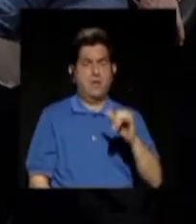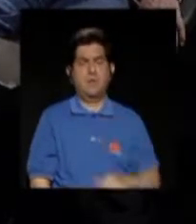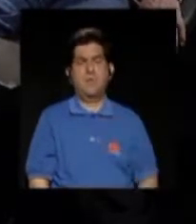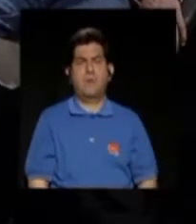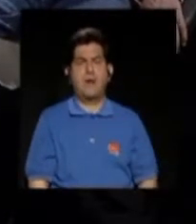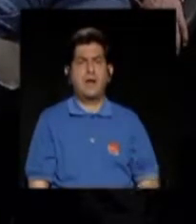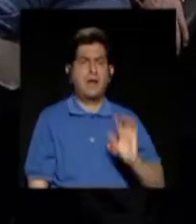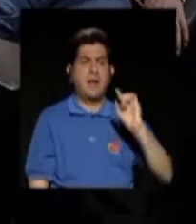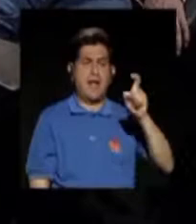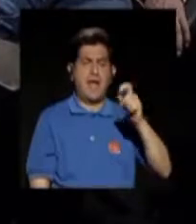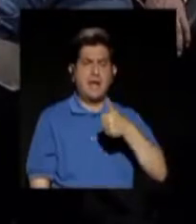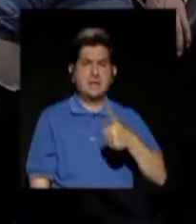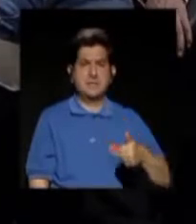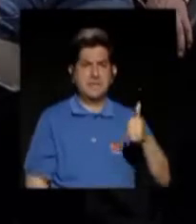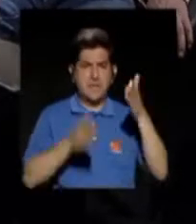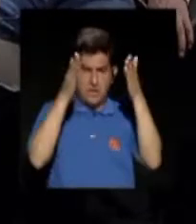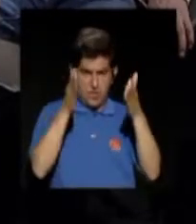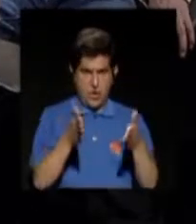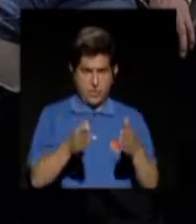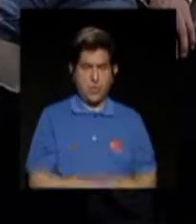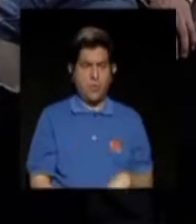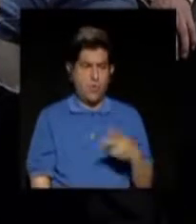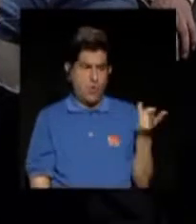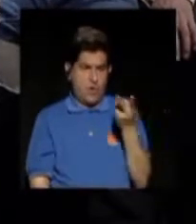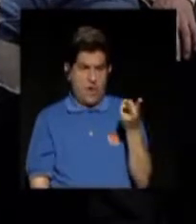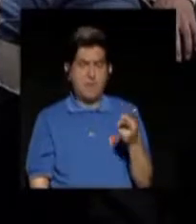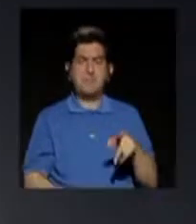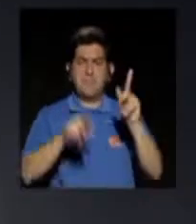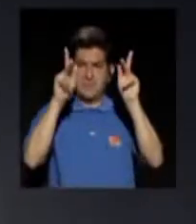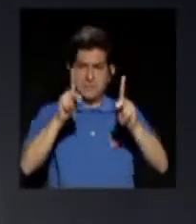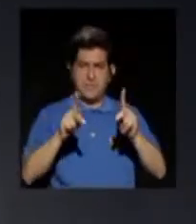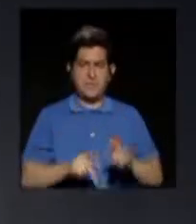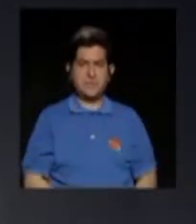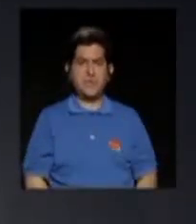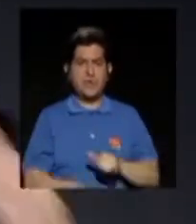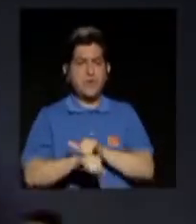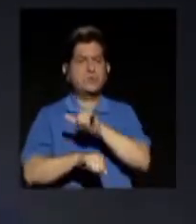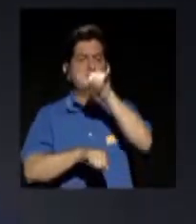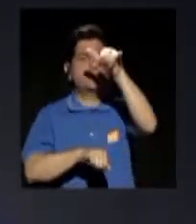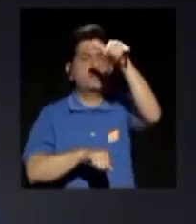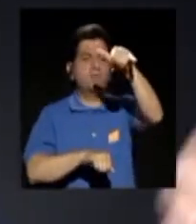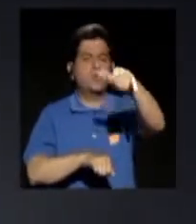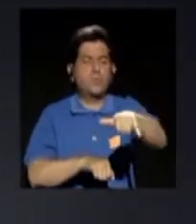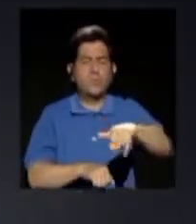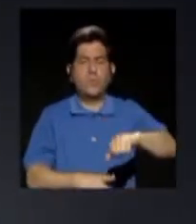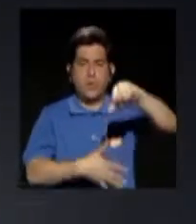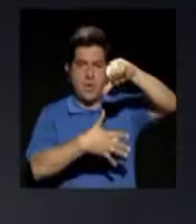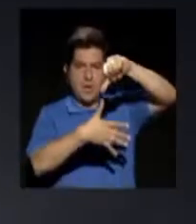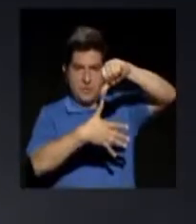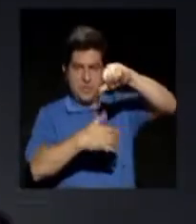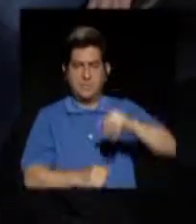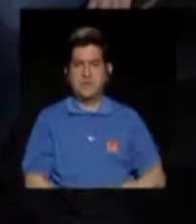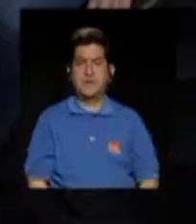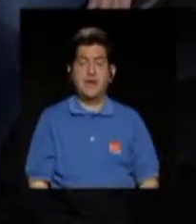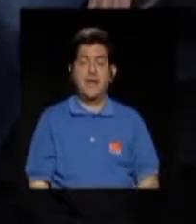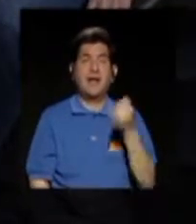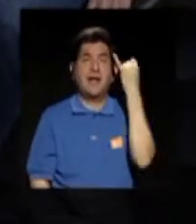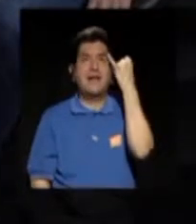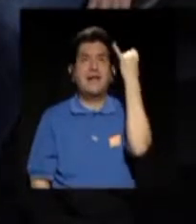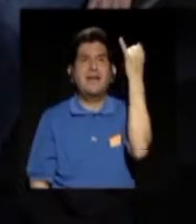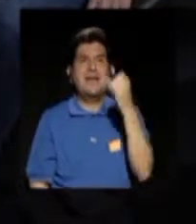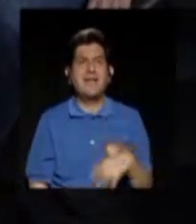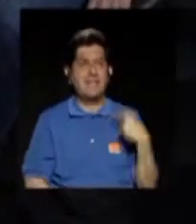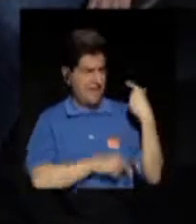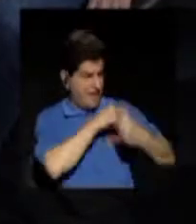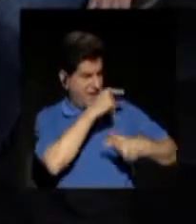el ex rector son dos que hicieron el viaje al sur. Claro, y la idea de esa degeneración está muy